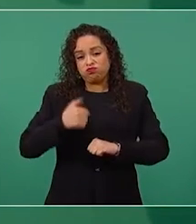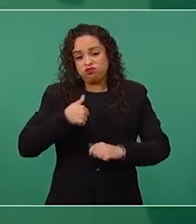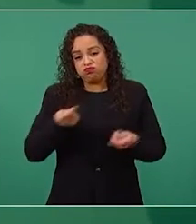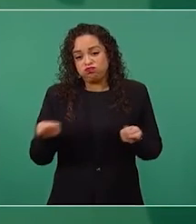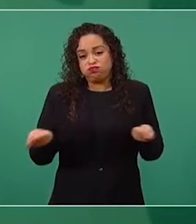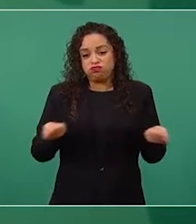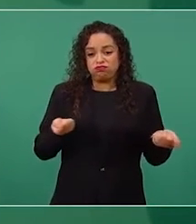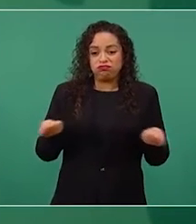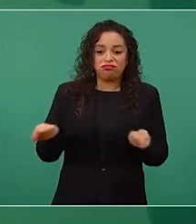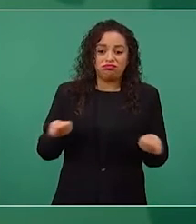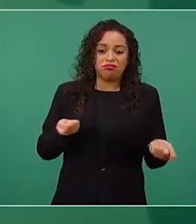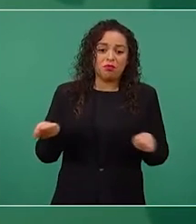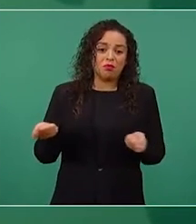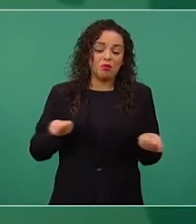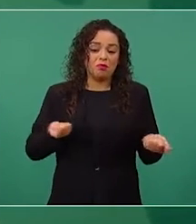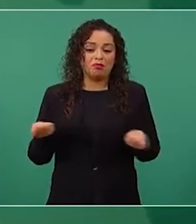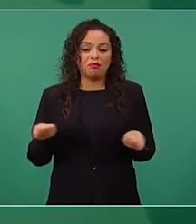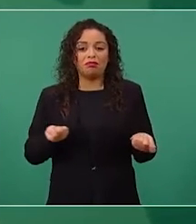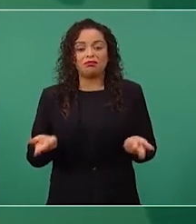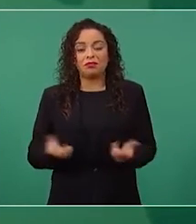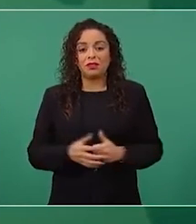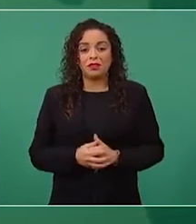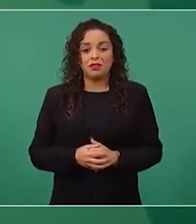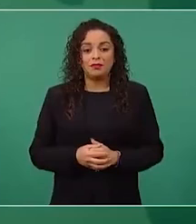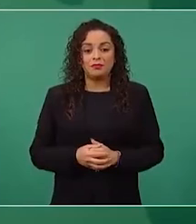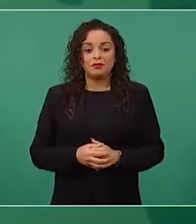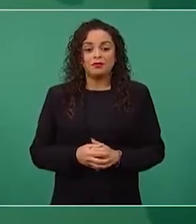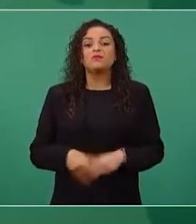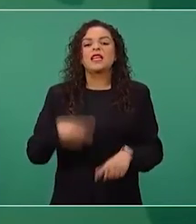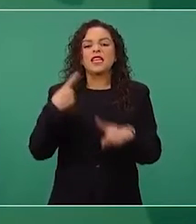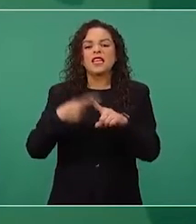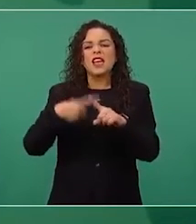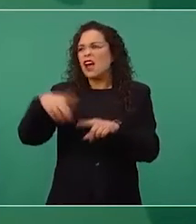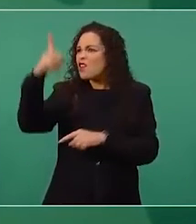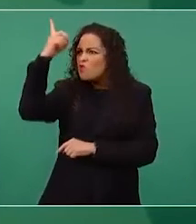¿Y quién es el dueño del poder?